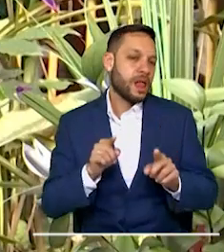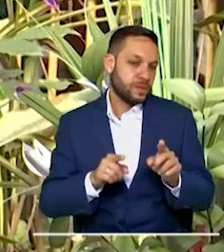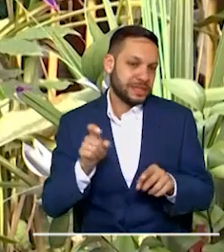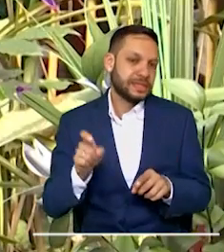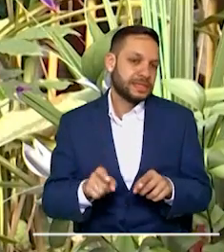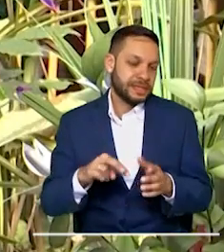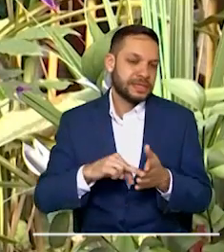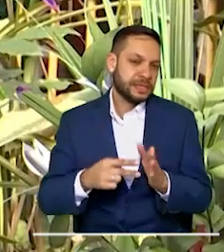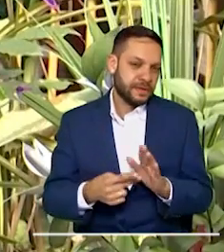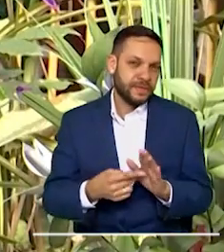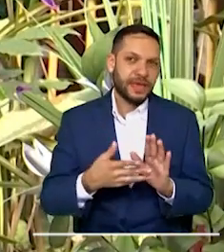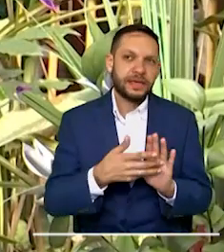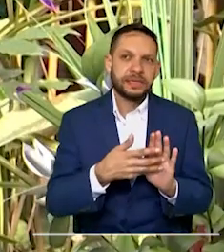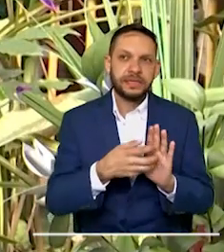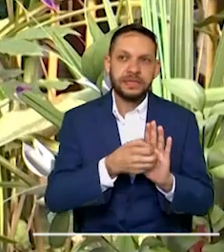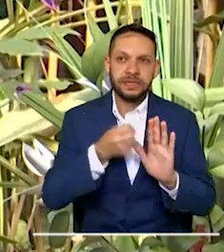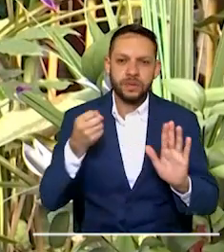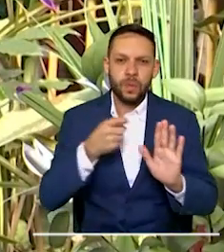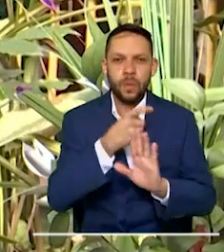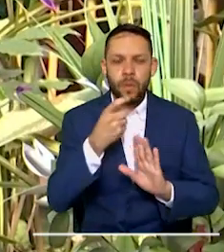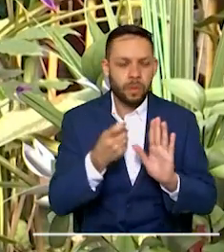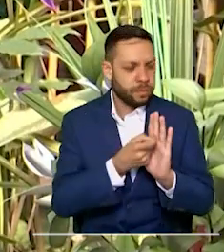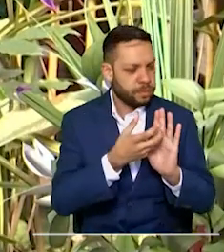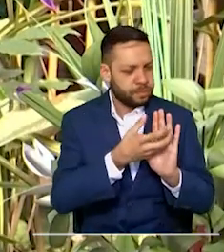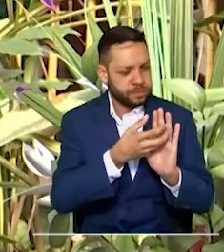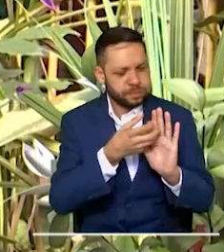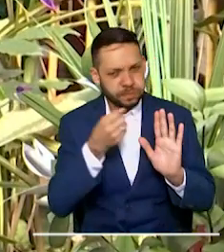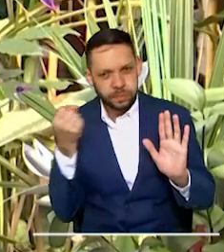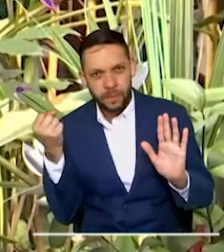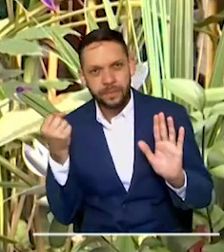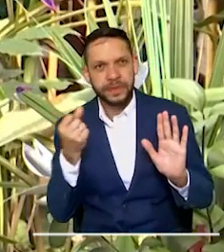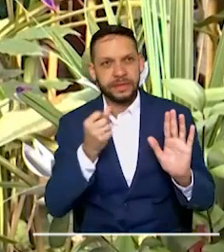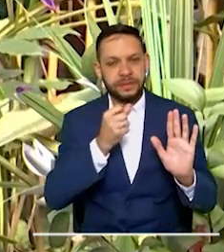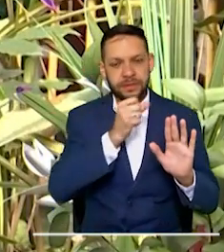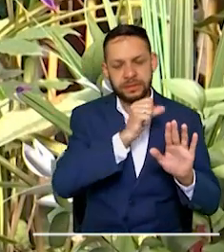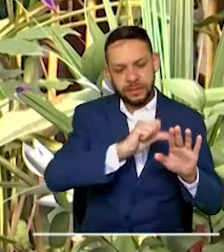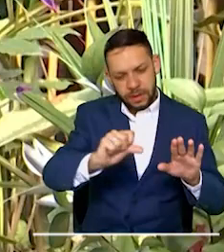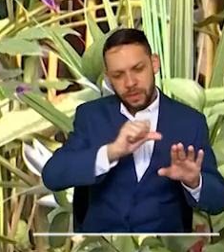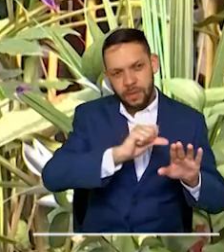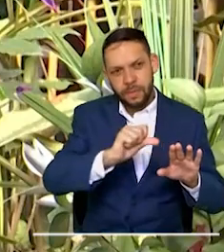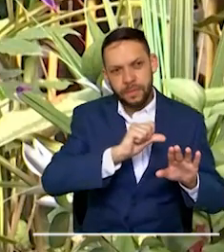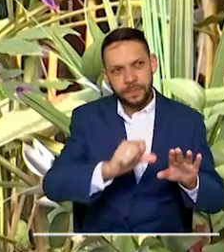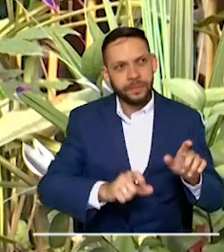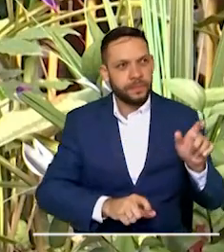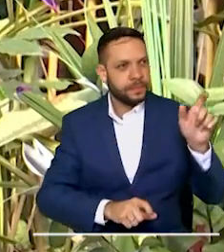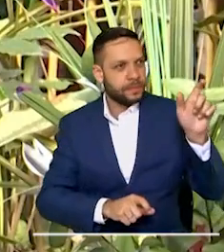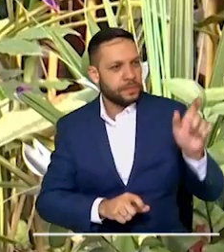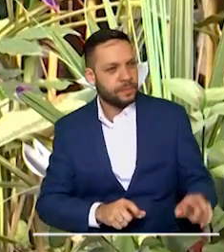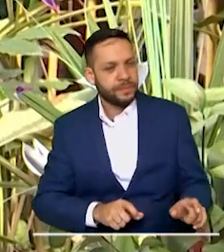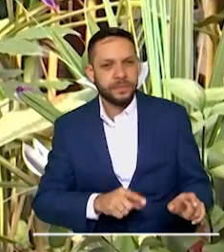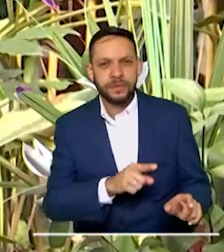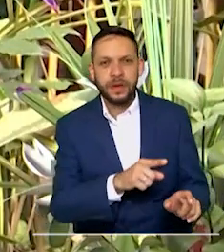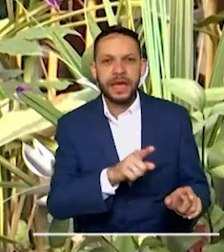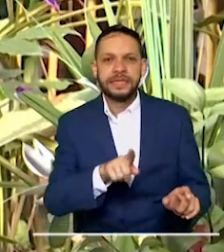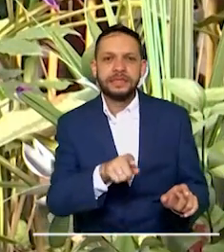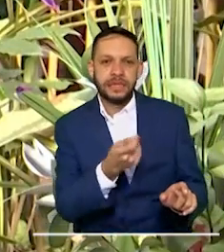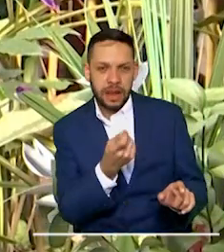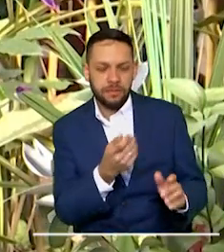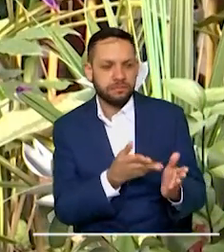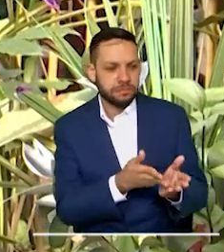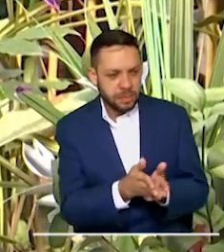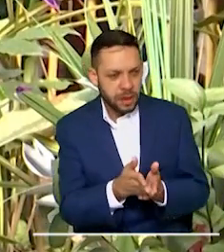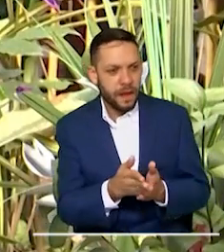hay que extirpar la glándula completa, pero el paciente de este cáncer se salva. Y ahí tenemos muchos